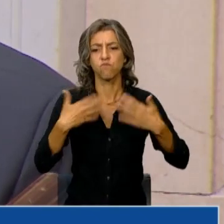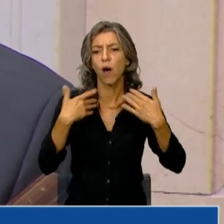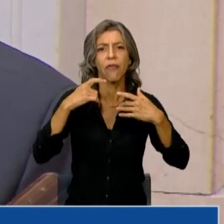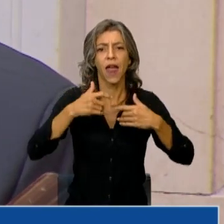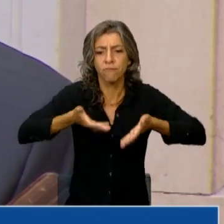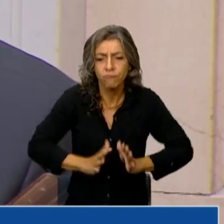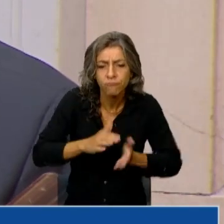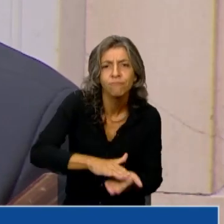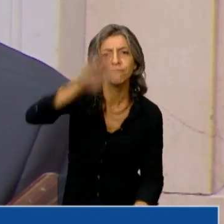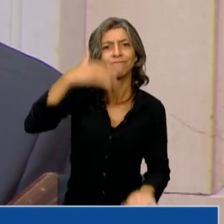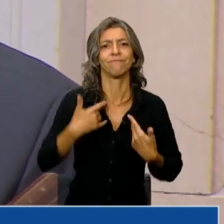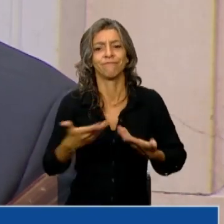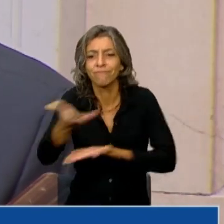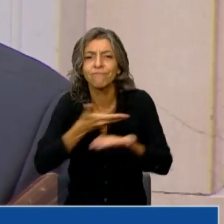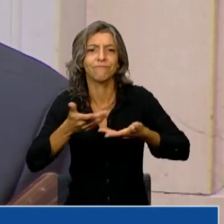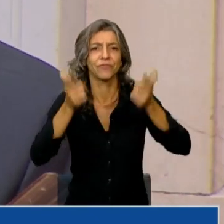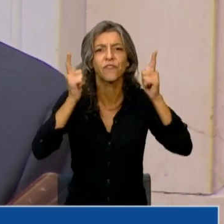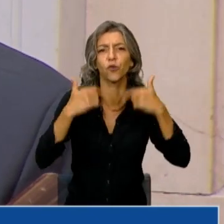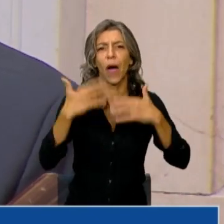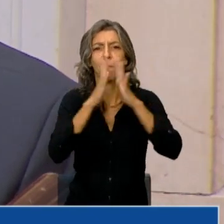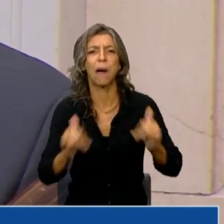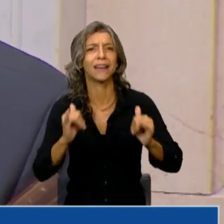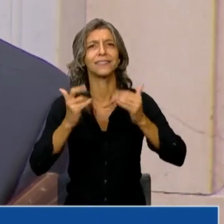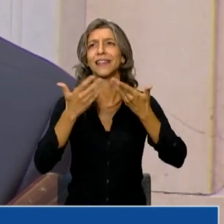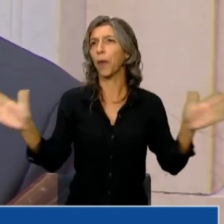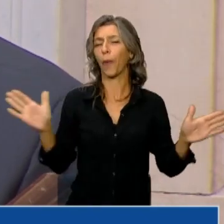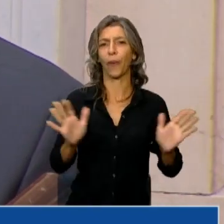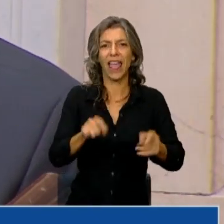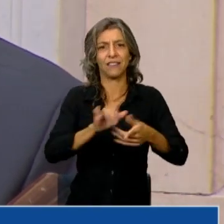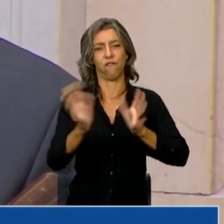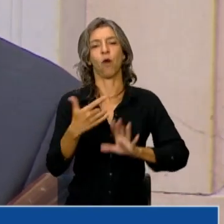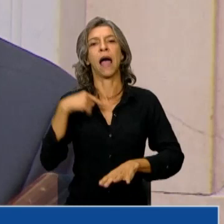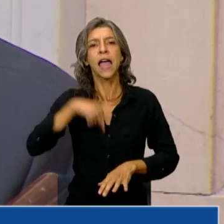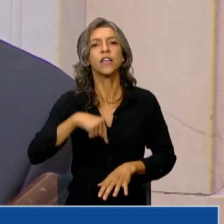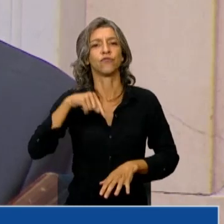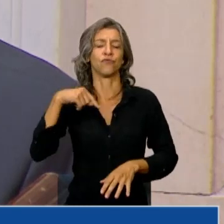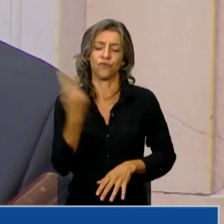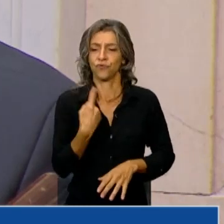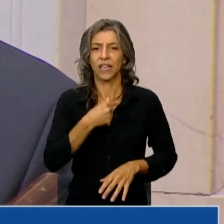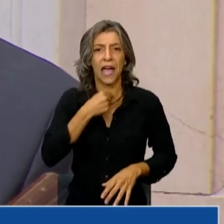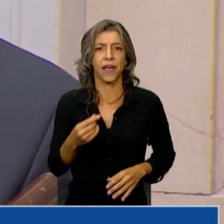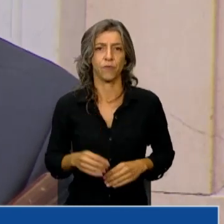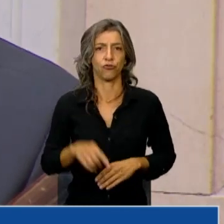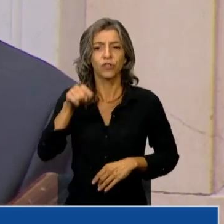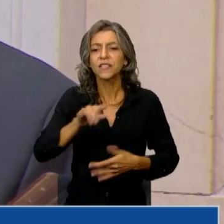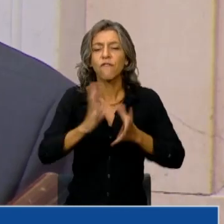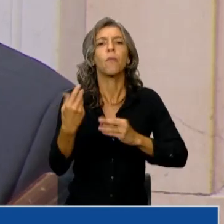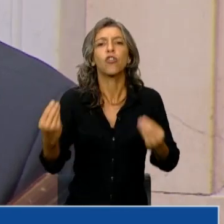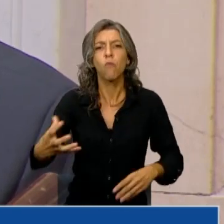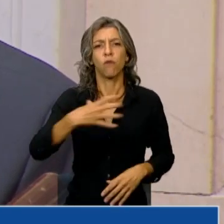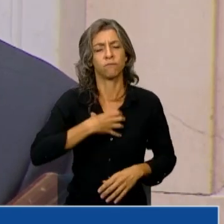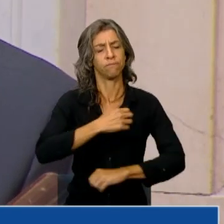desarrollarse, compartir y disfrutar en paz y en libertad. Y esto lo vamos a hacer con actitud, con carácter y con